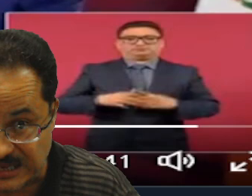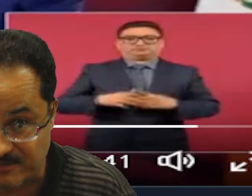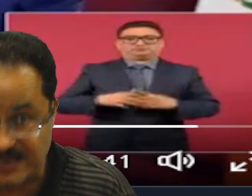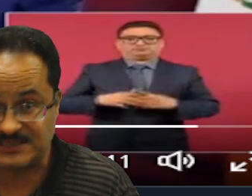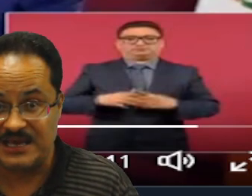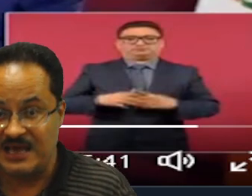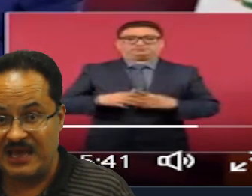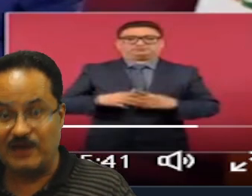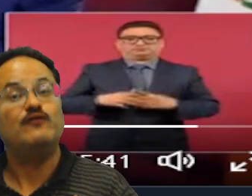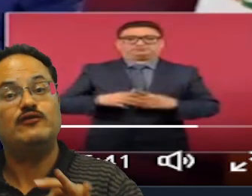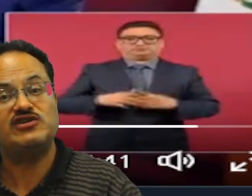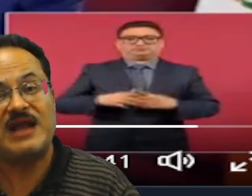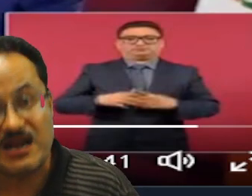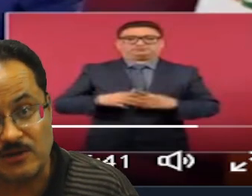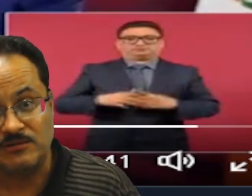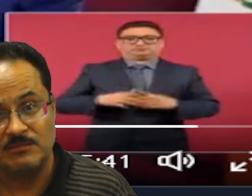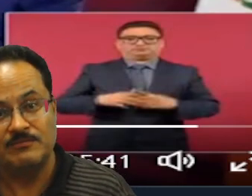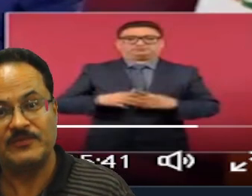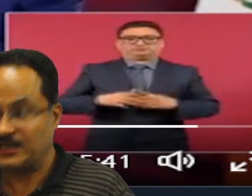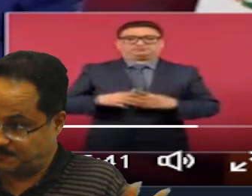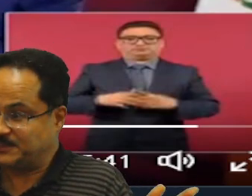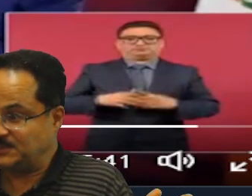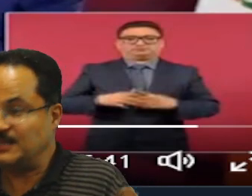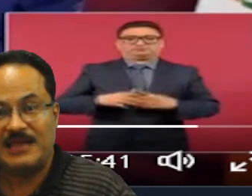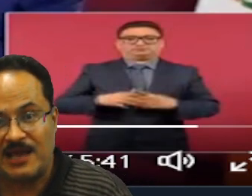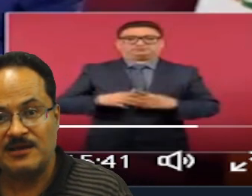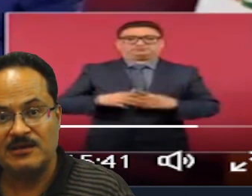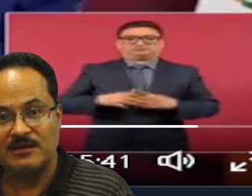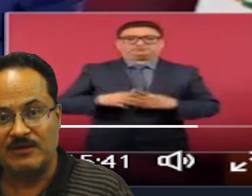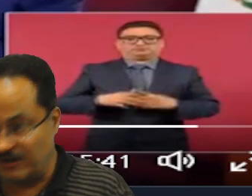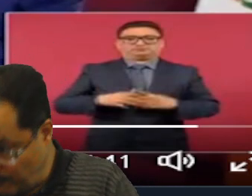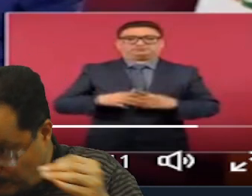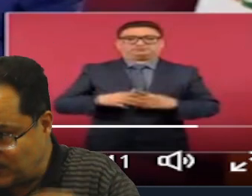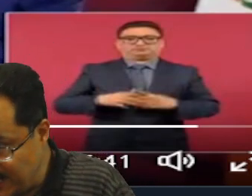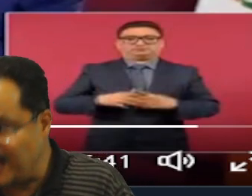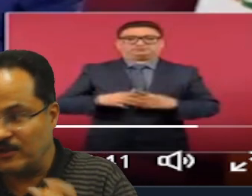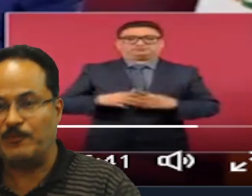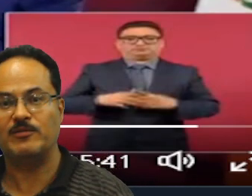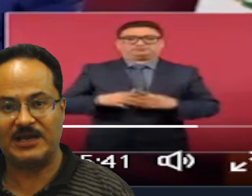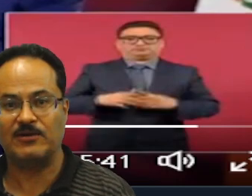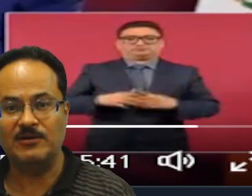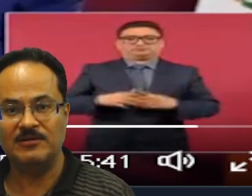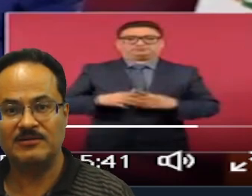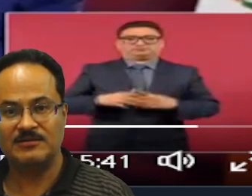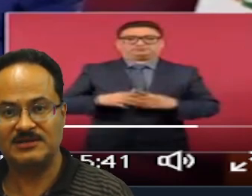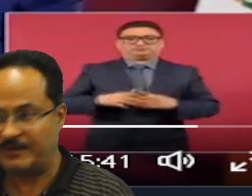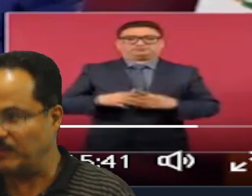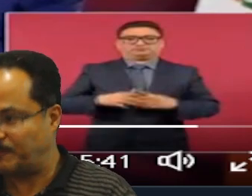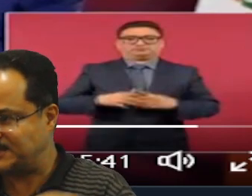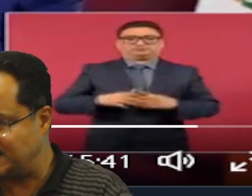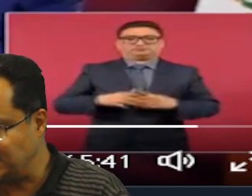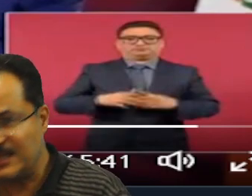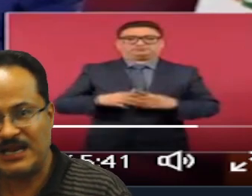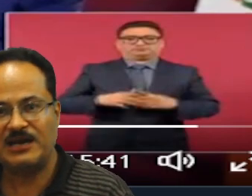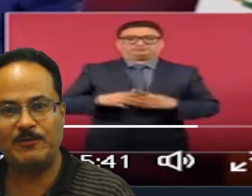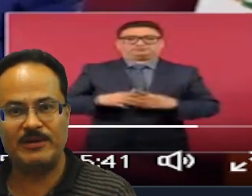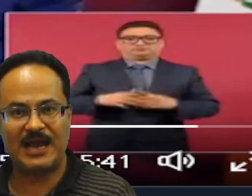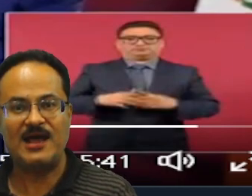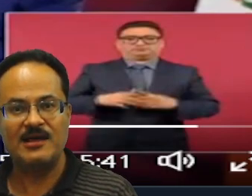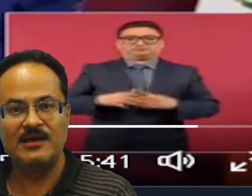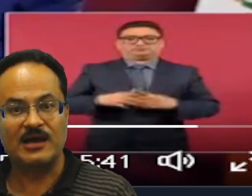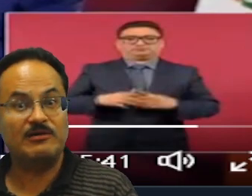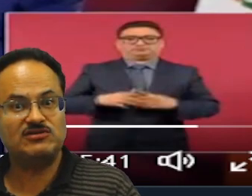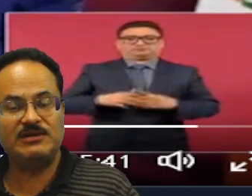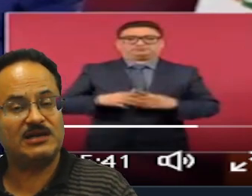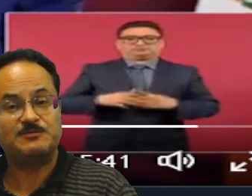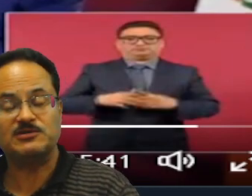mil pesos al mes en un funcionario que es presidente en un funcionario público llamado presidente de la república